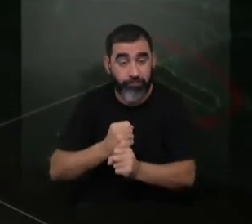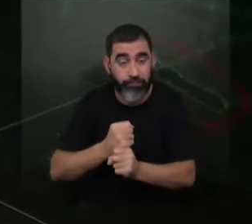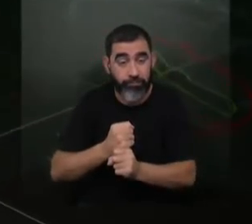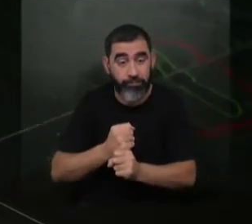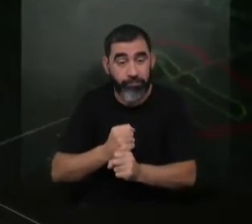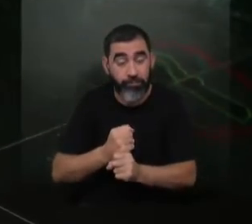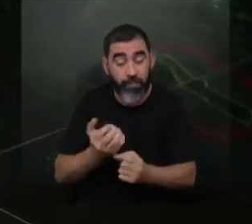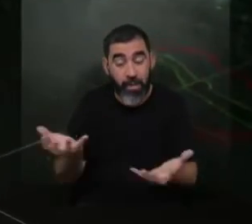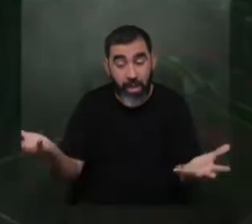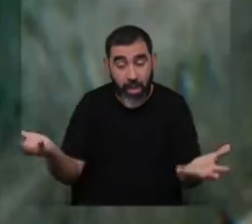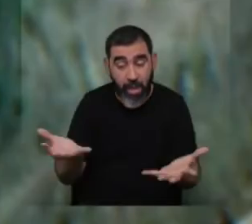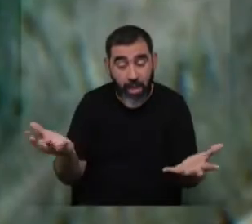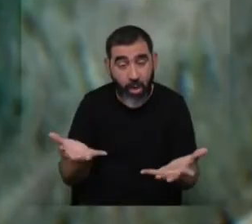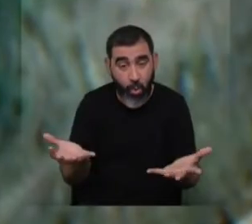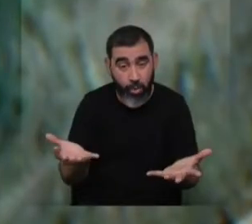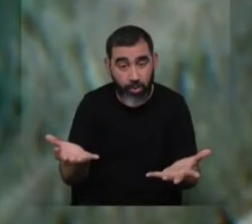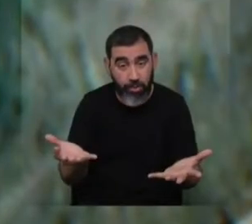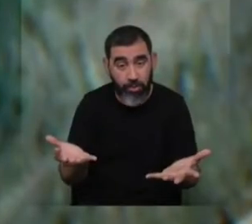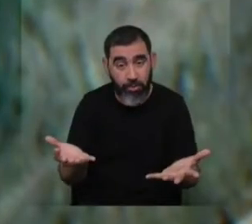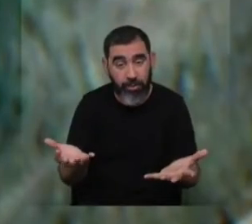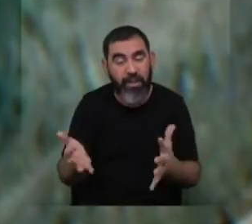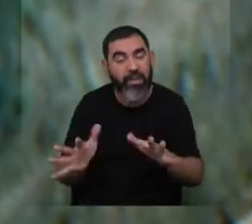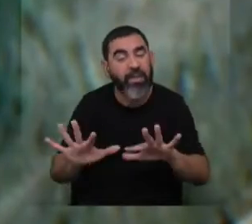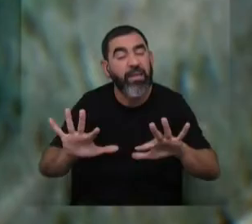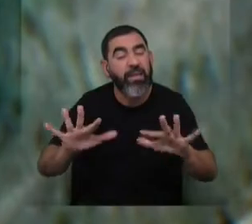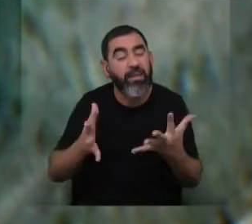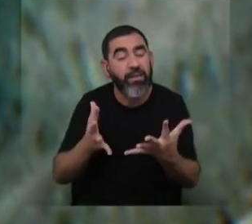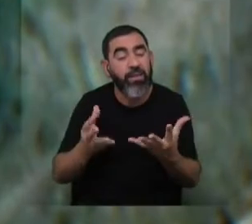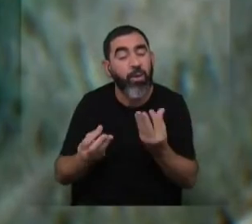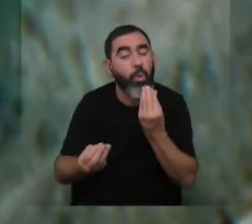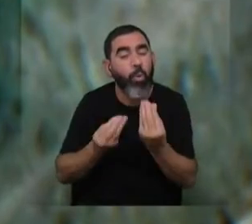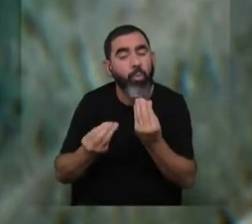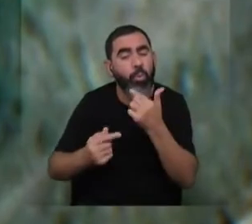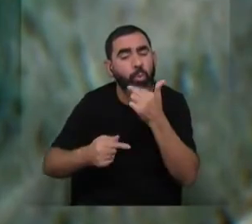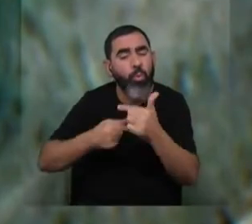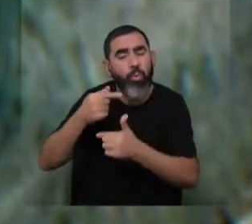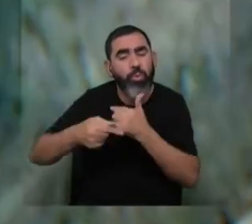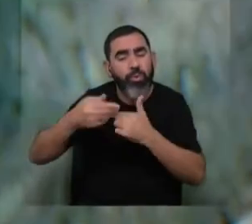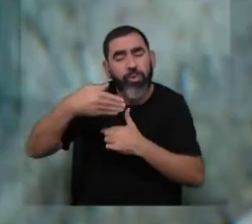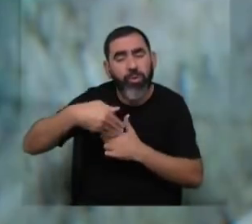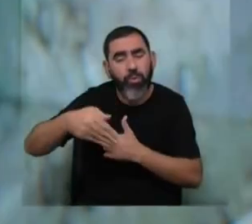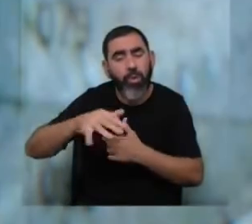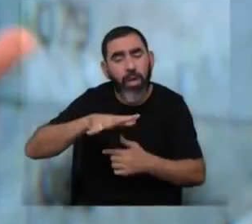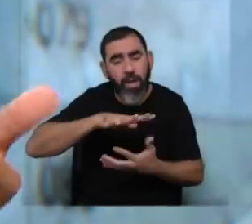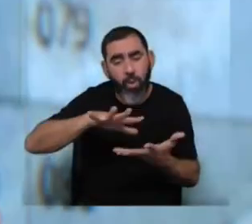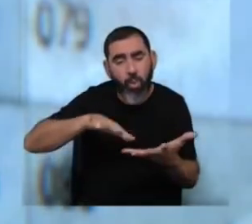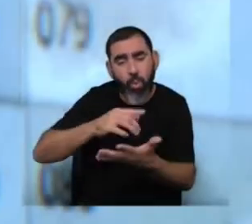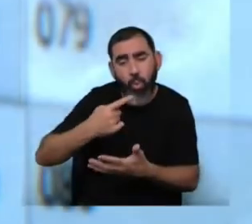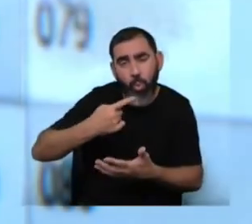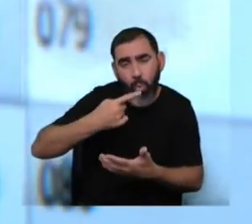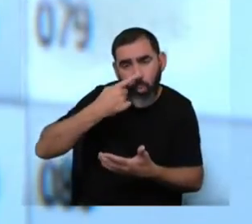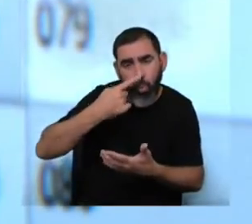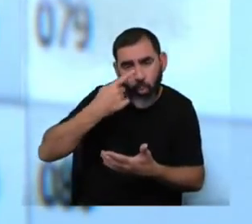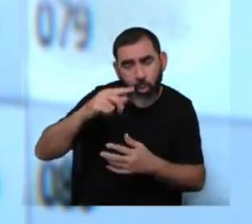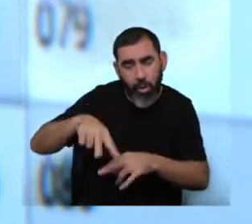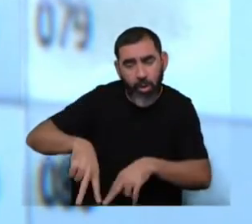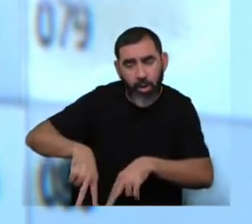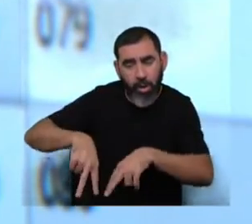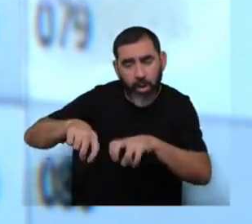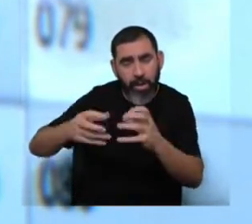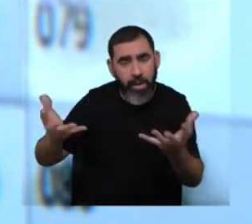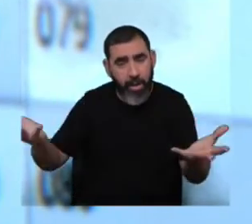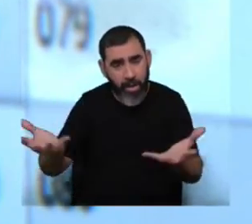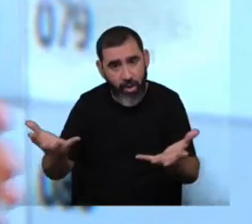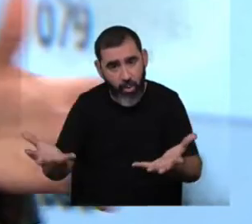en este momento en carpeta, ¿cómo sigue? Hay muchos lugares de interés que están siendo relevados en